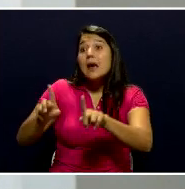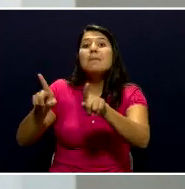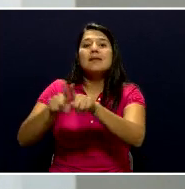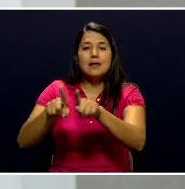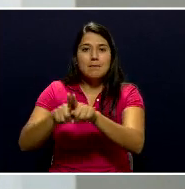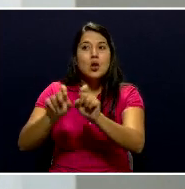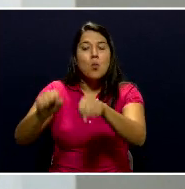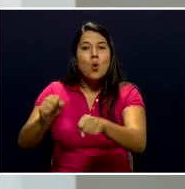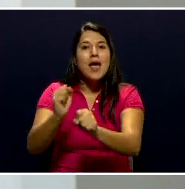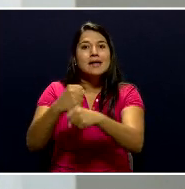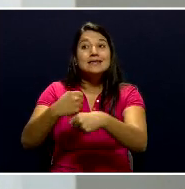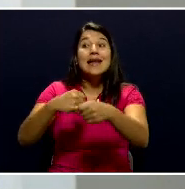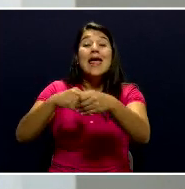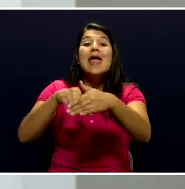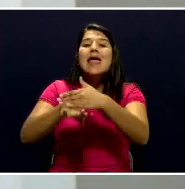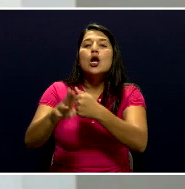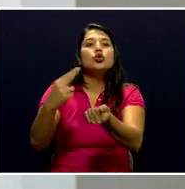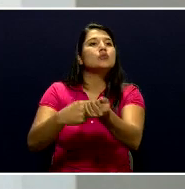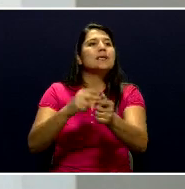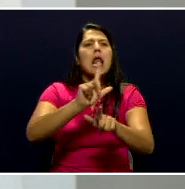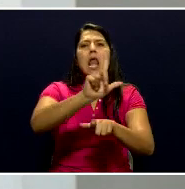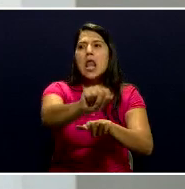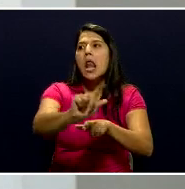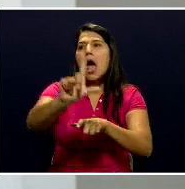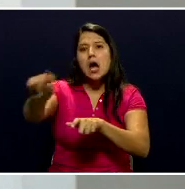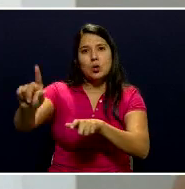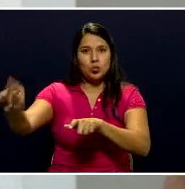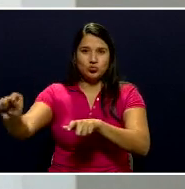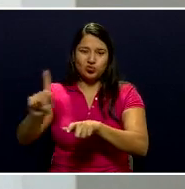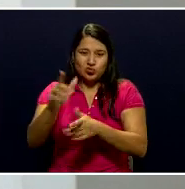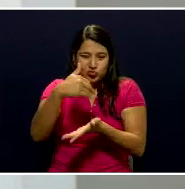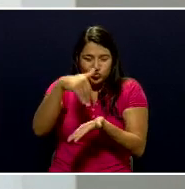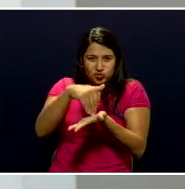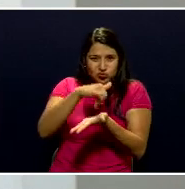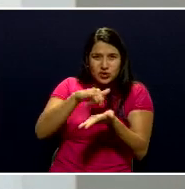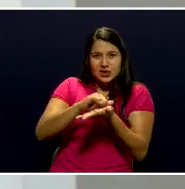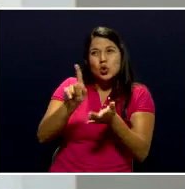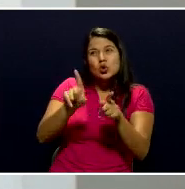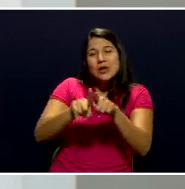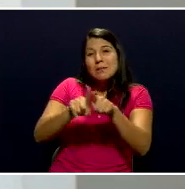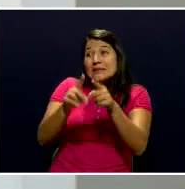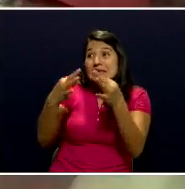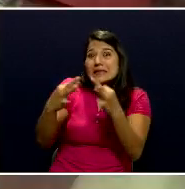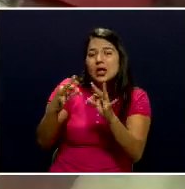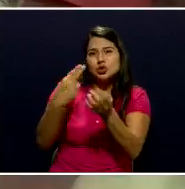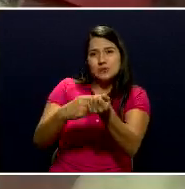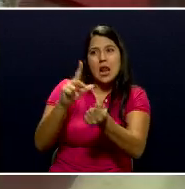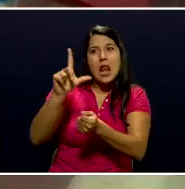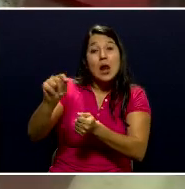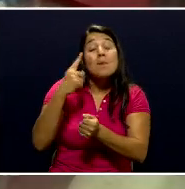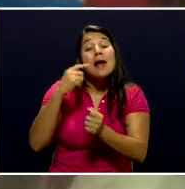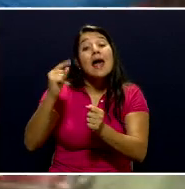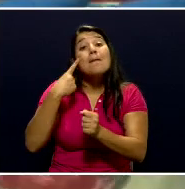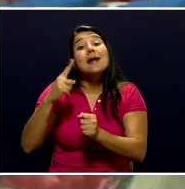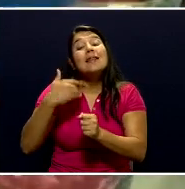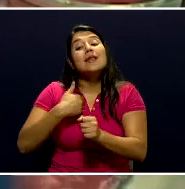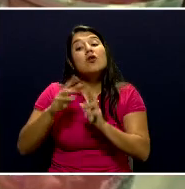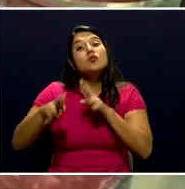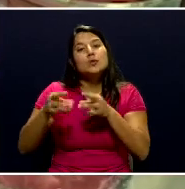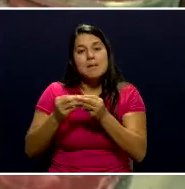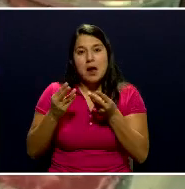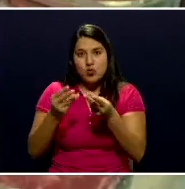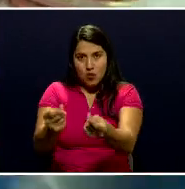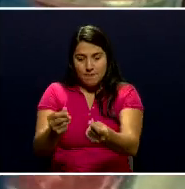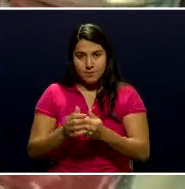de tal forma que el traslado de las muestras y los resultados sean obtenidos en una manera más expedita. El jerarca señala que